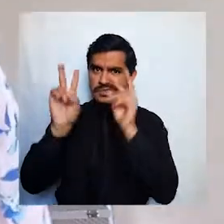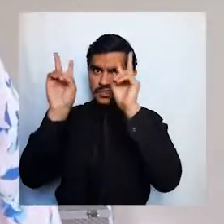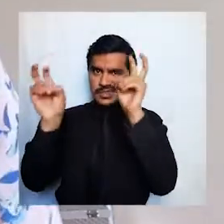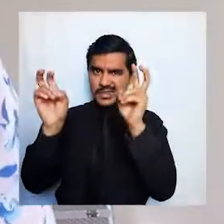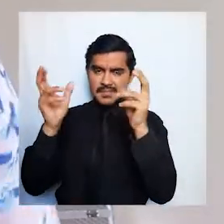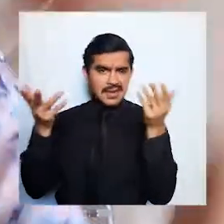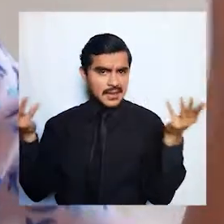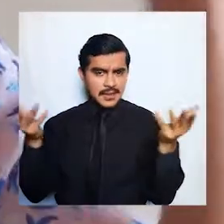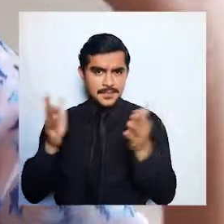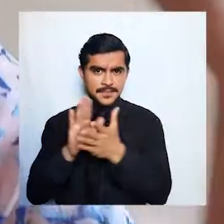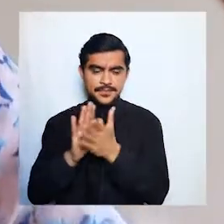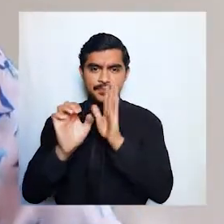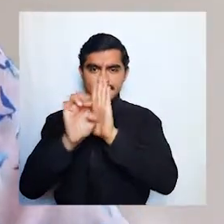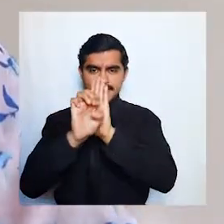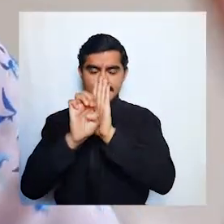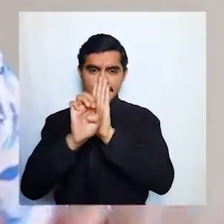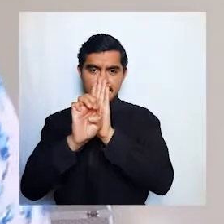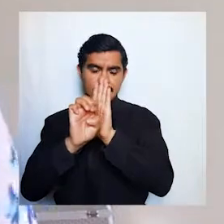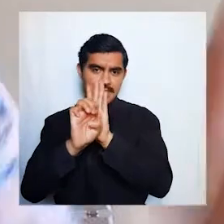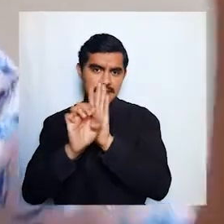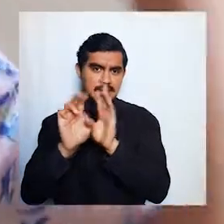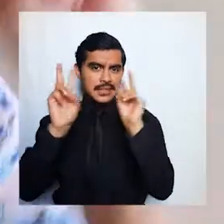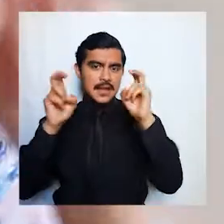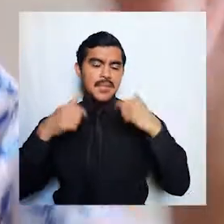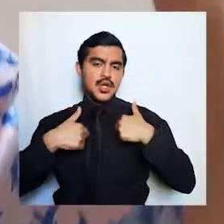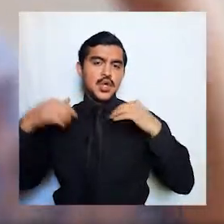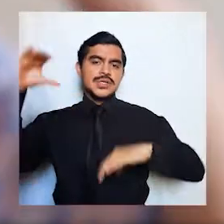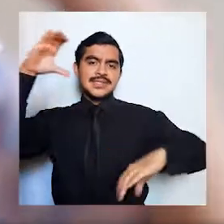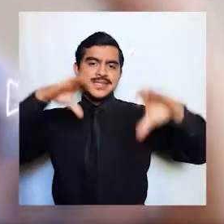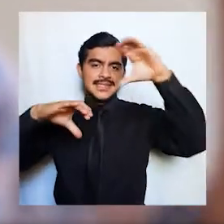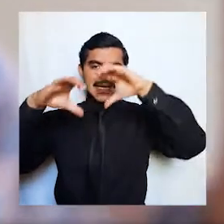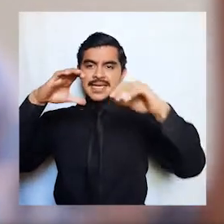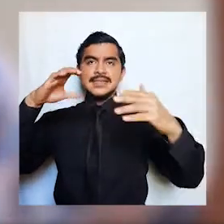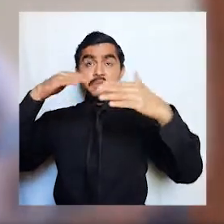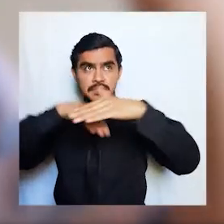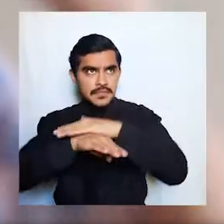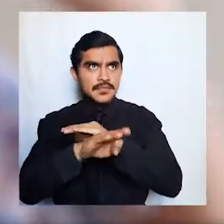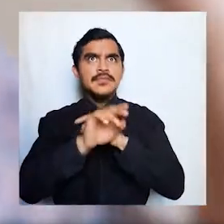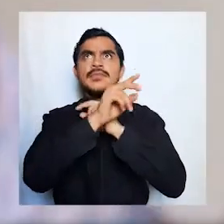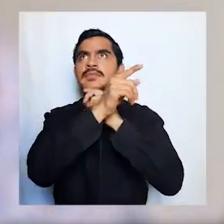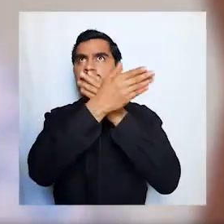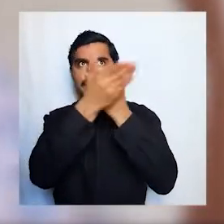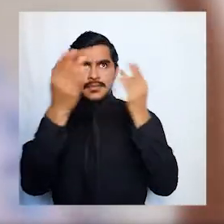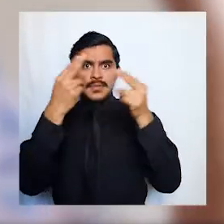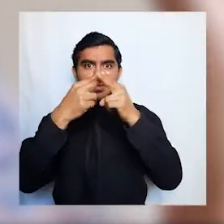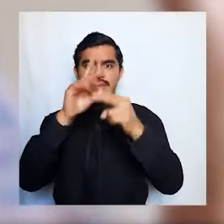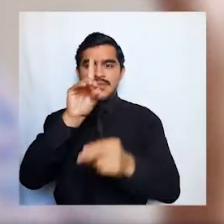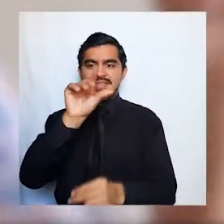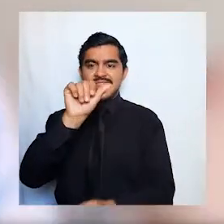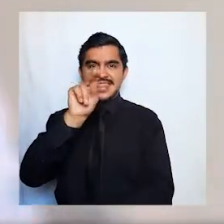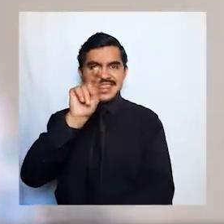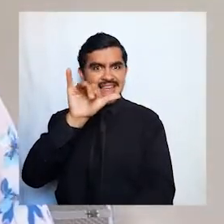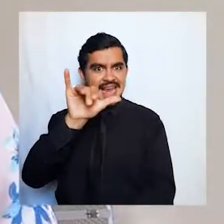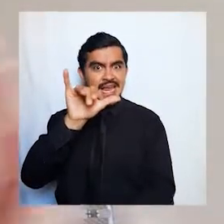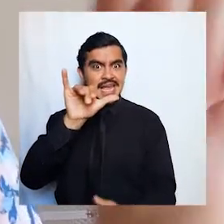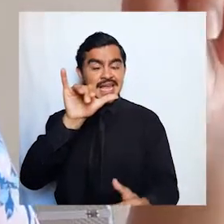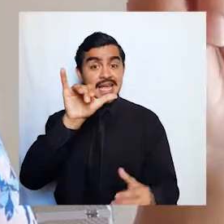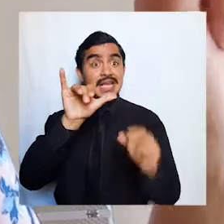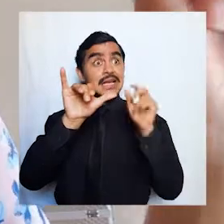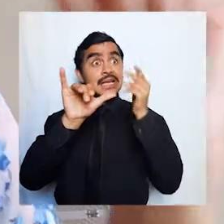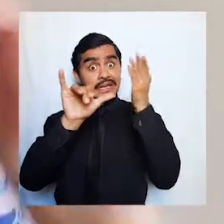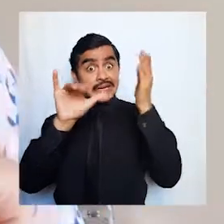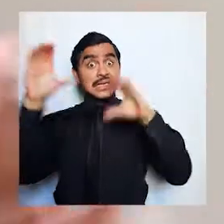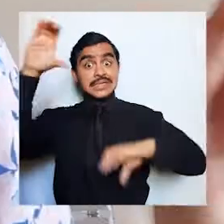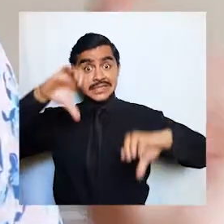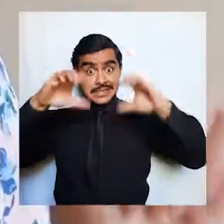digamos algo de ciencia entonces voy a poner Dani la científica todas las